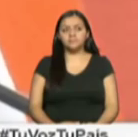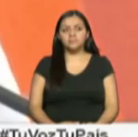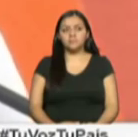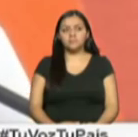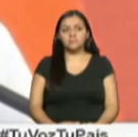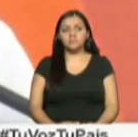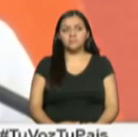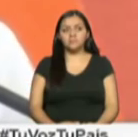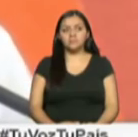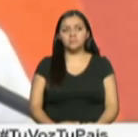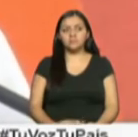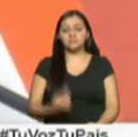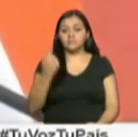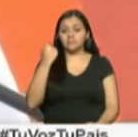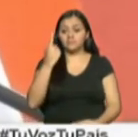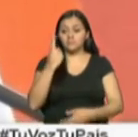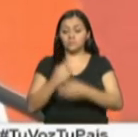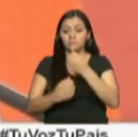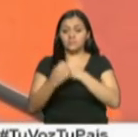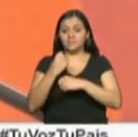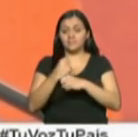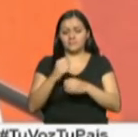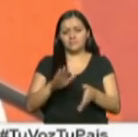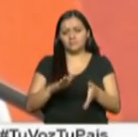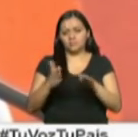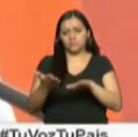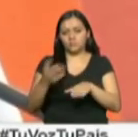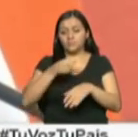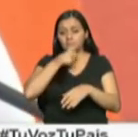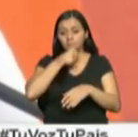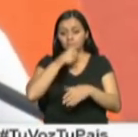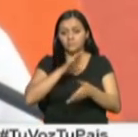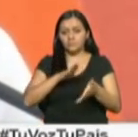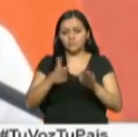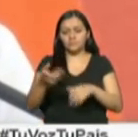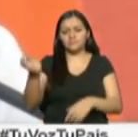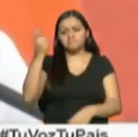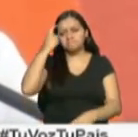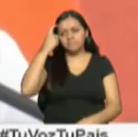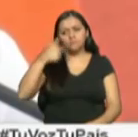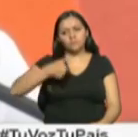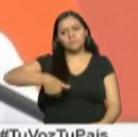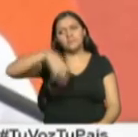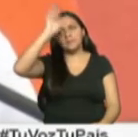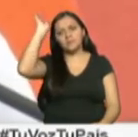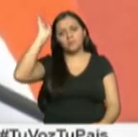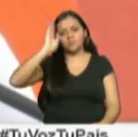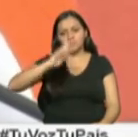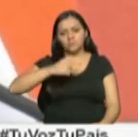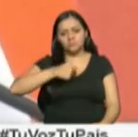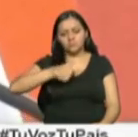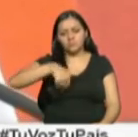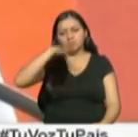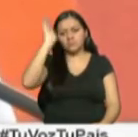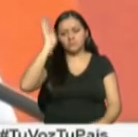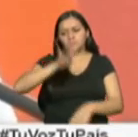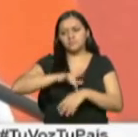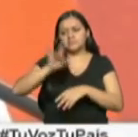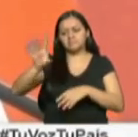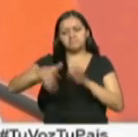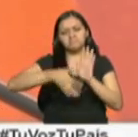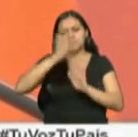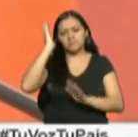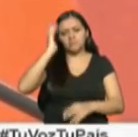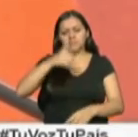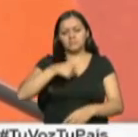Él murió hace un año y murió creyendo que yo dejaría mi pueblo para